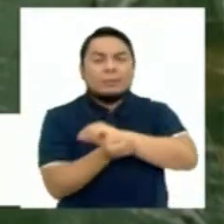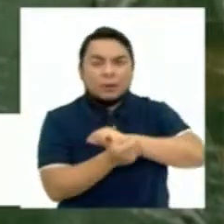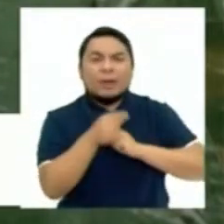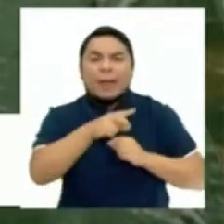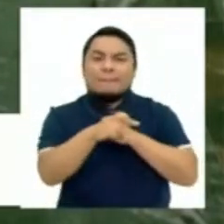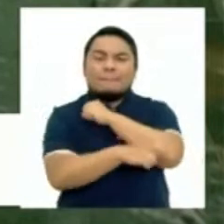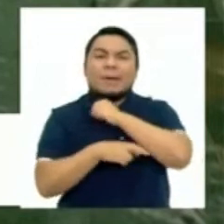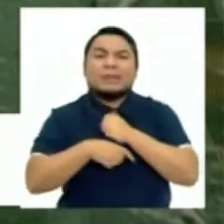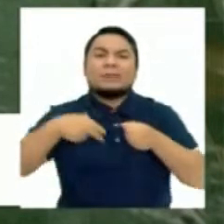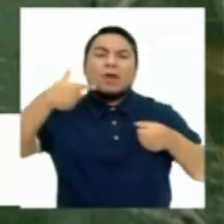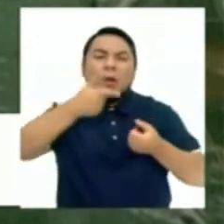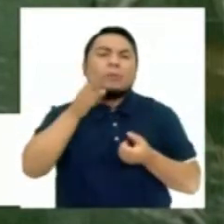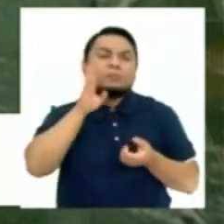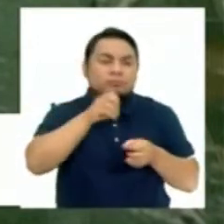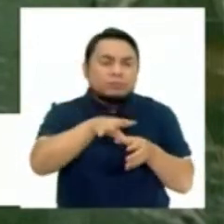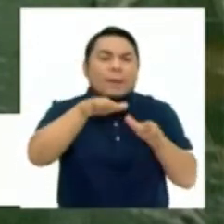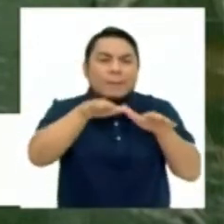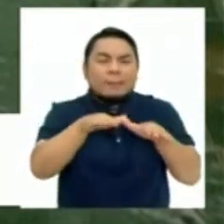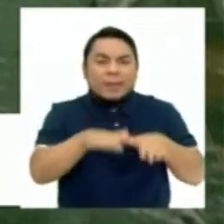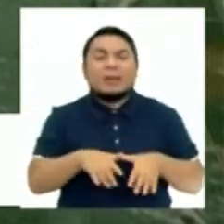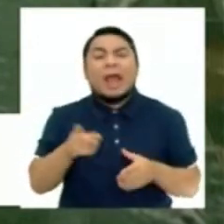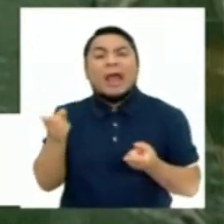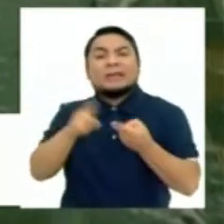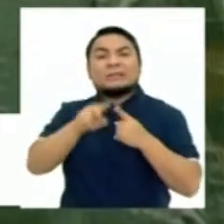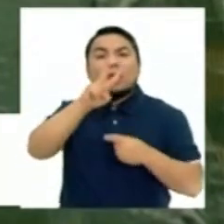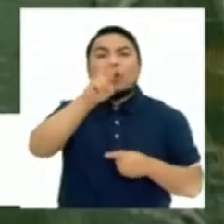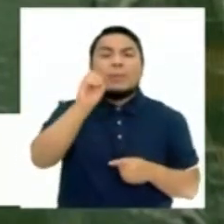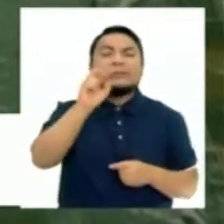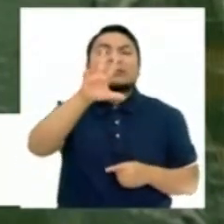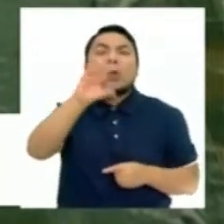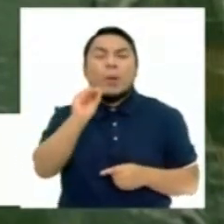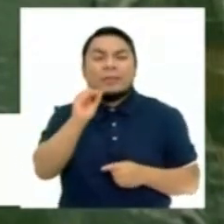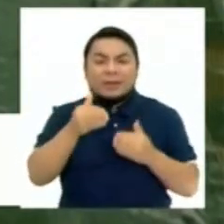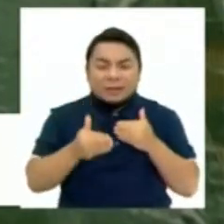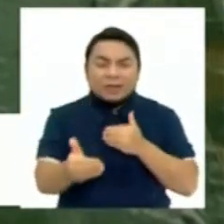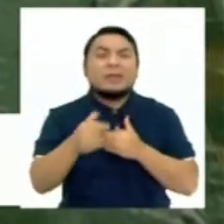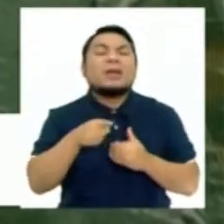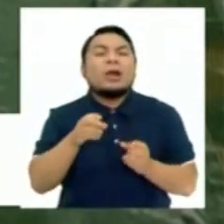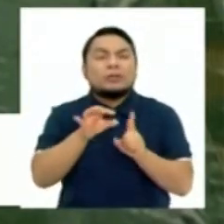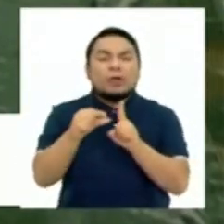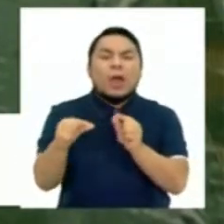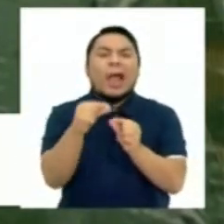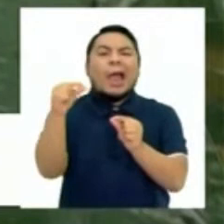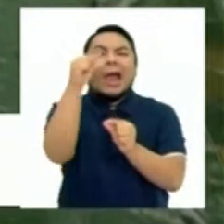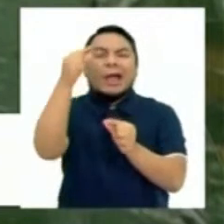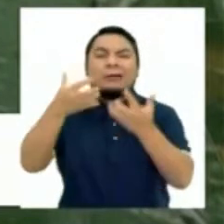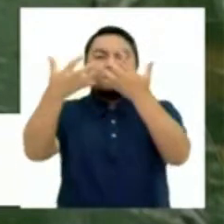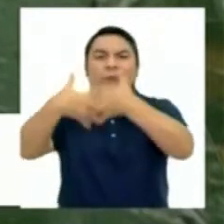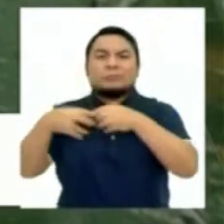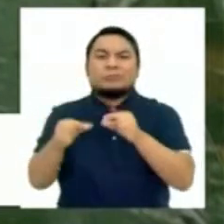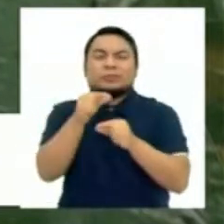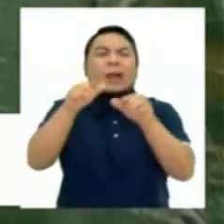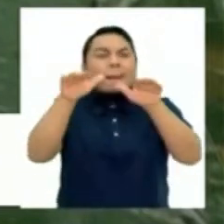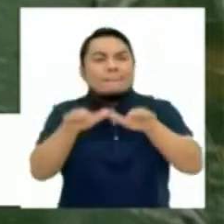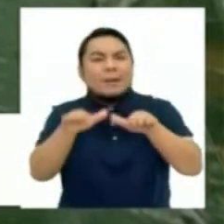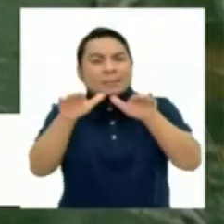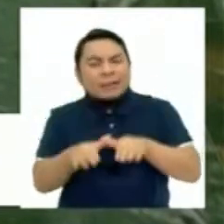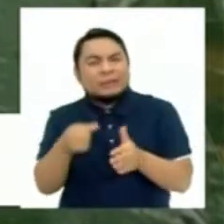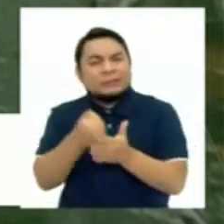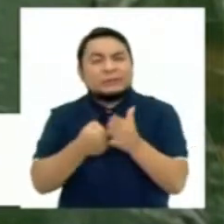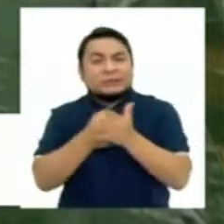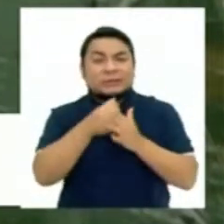neutral al 2050, en reducir las emisiones de gases de efecto invernadero